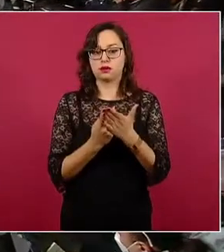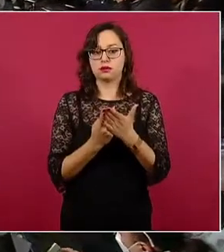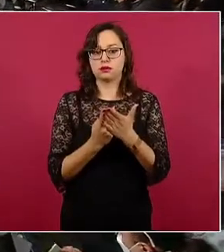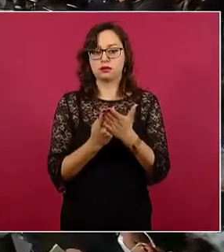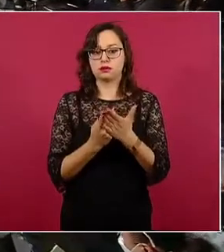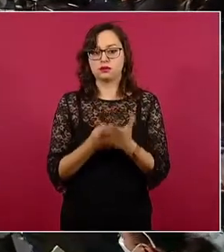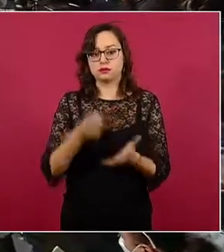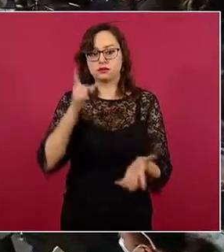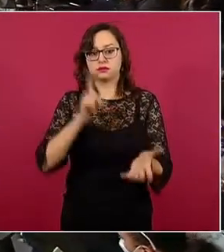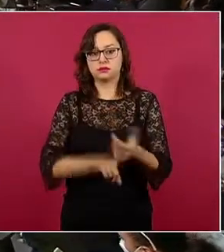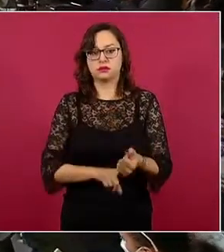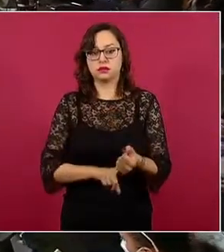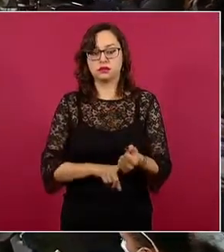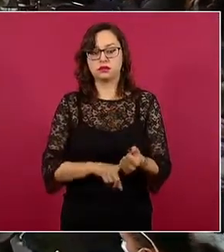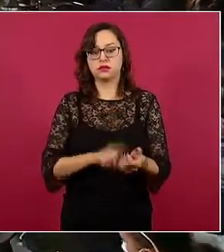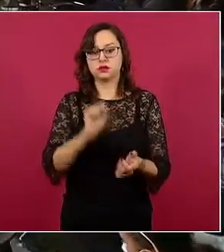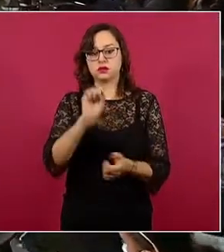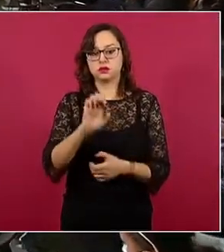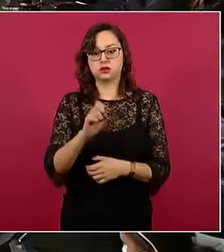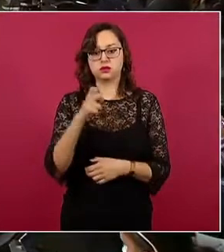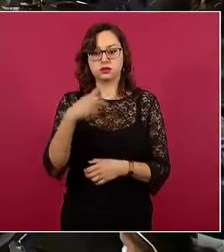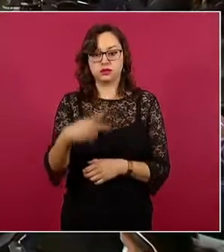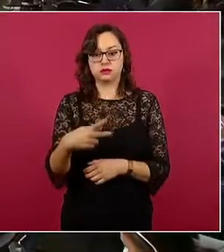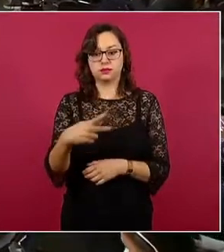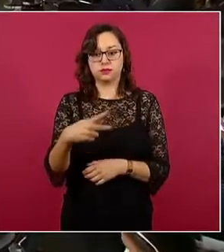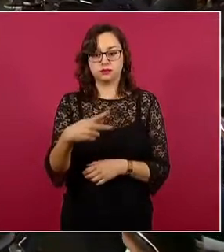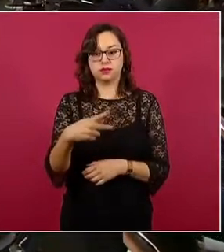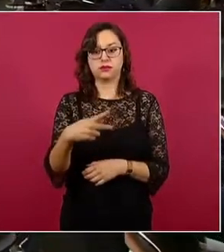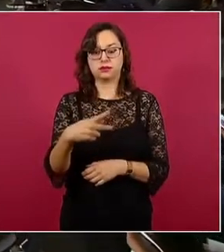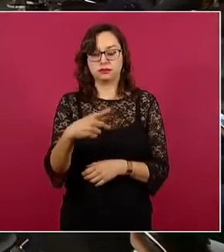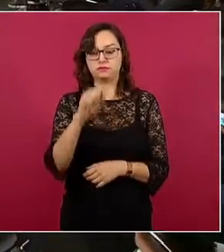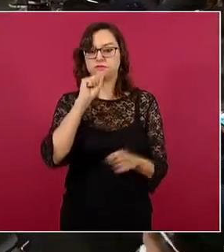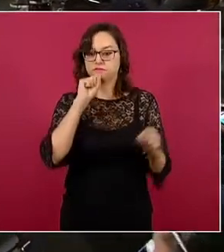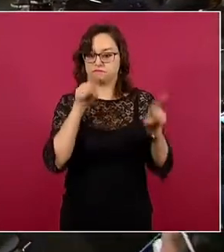de la Secretaría de Educación Pública: